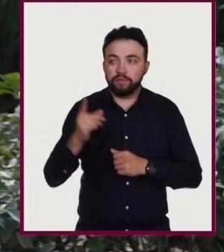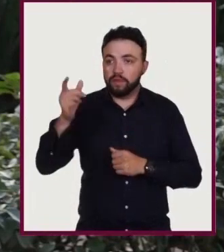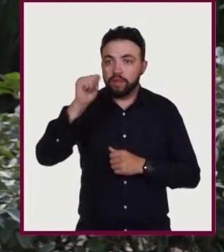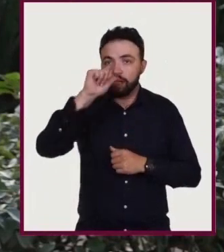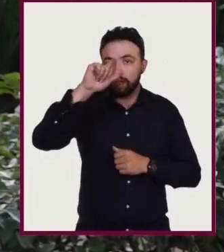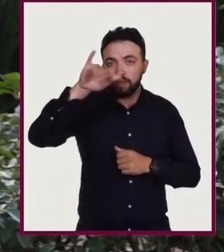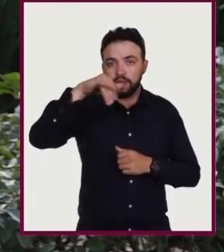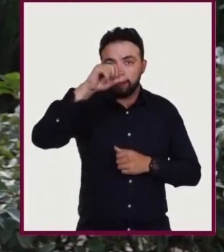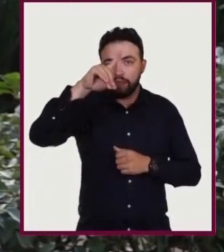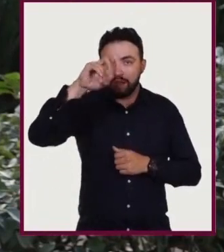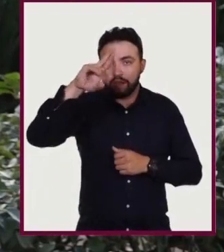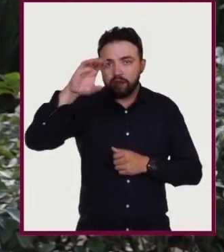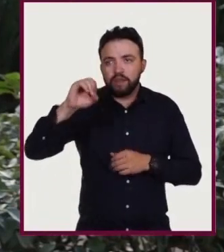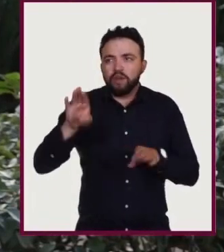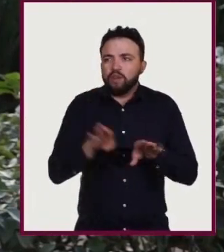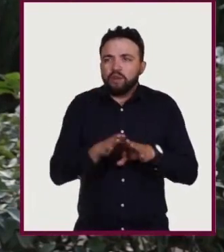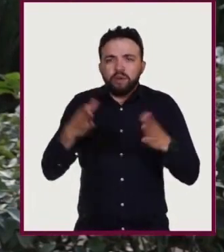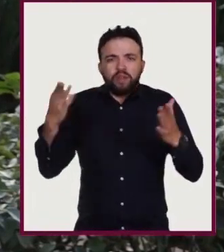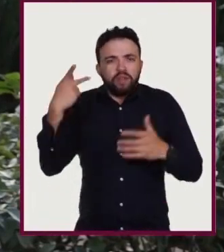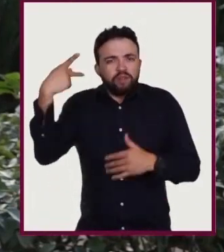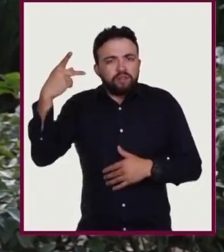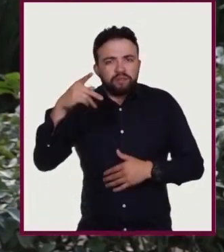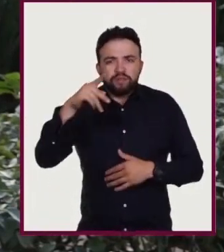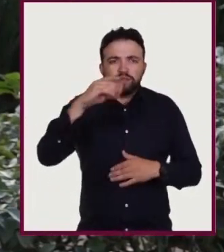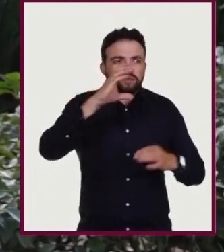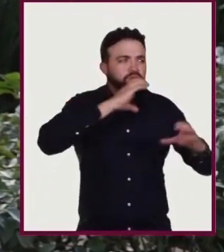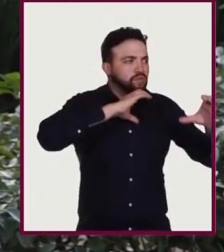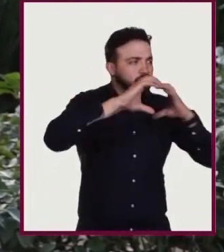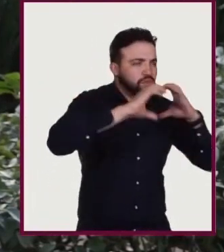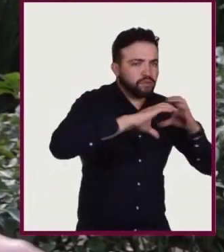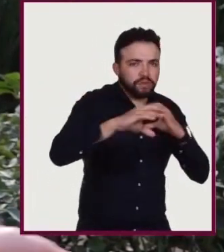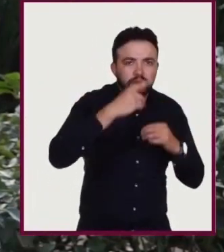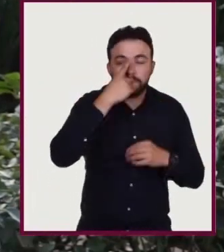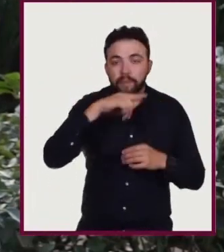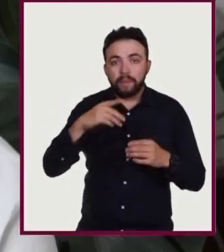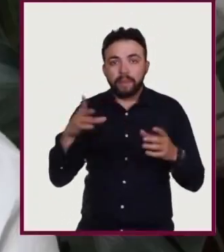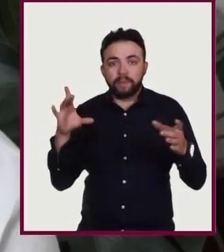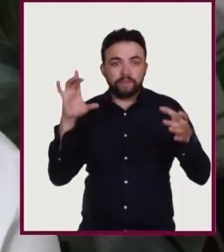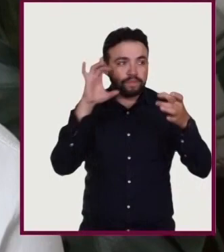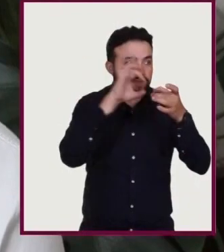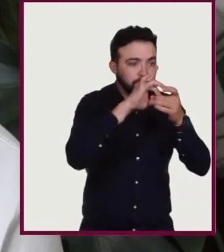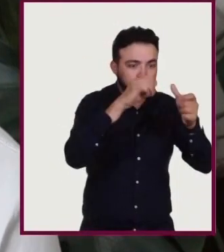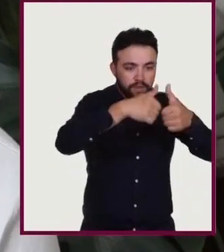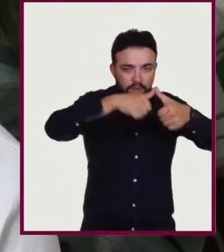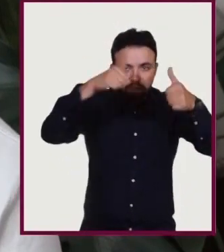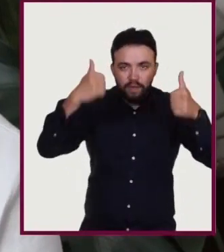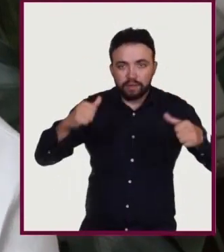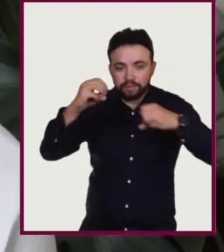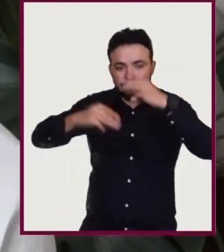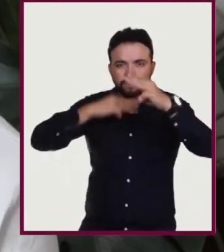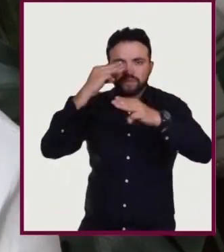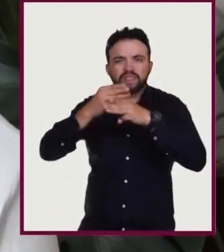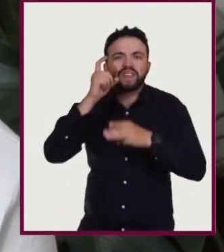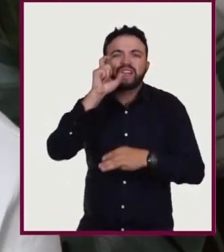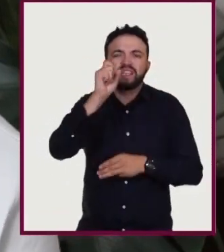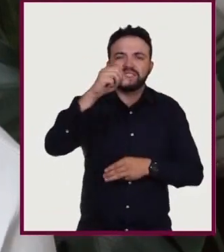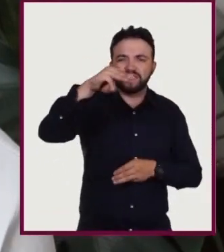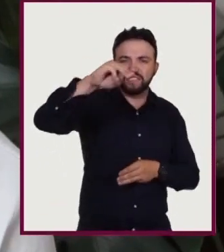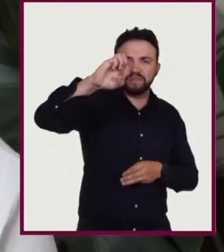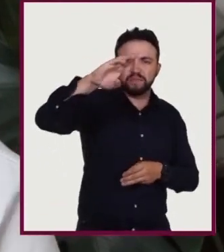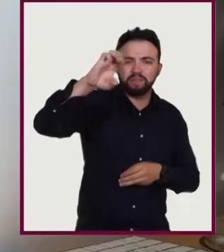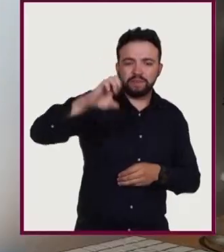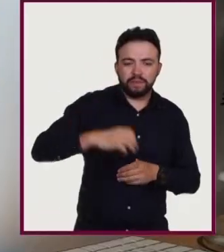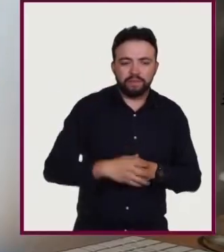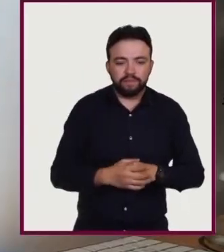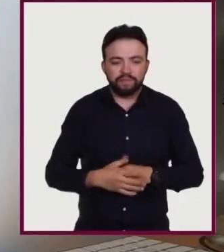nos hablará de cómo utilizó el poder comunicador del meme para conectar el arte con el mundo. ¿Qué es un meme? ¿Y qué elementos característicos debe